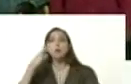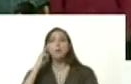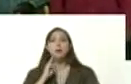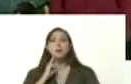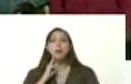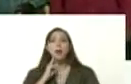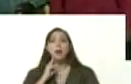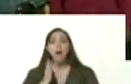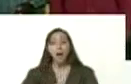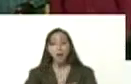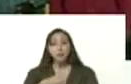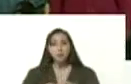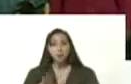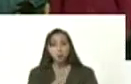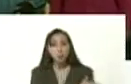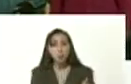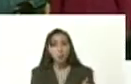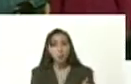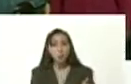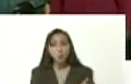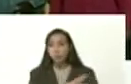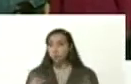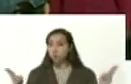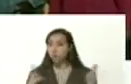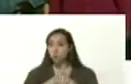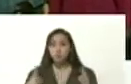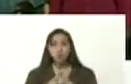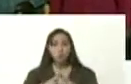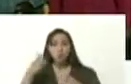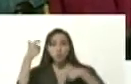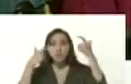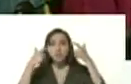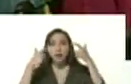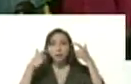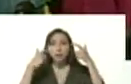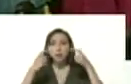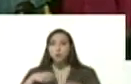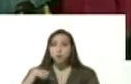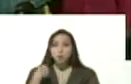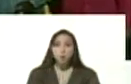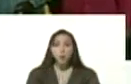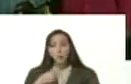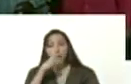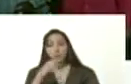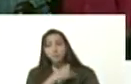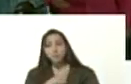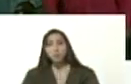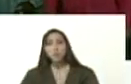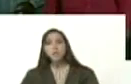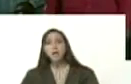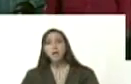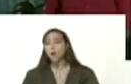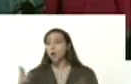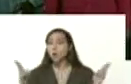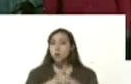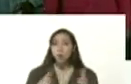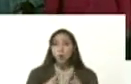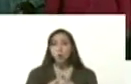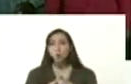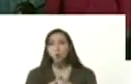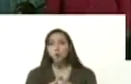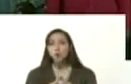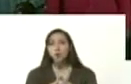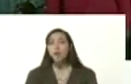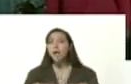Chávez, desconocen al hermano presidente Nicolás Maduro y ahora creen que nosotros nos vamos a calar a un